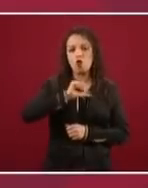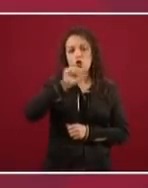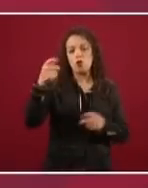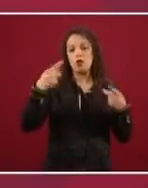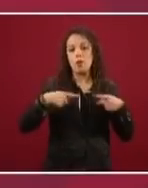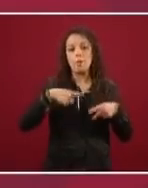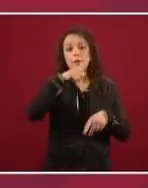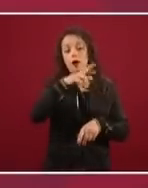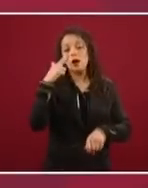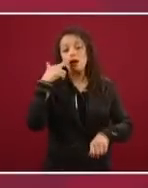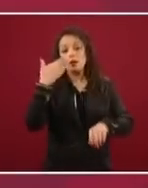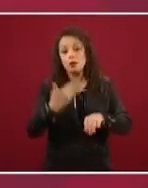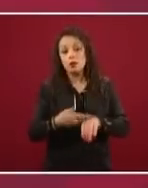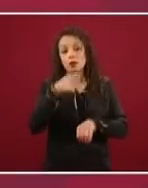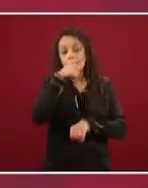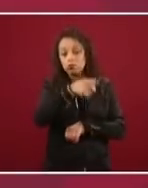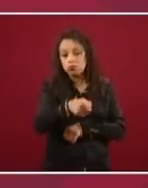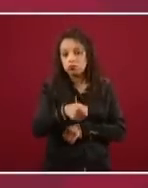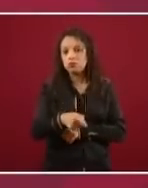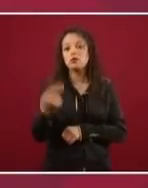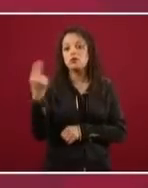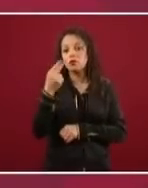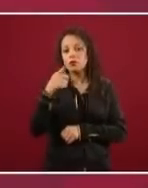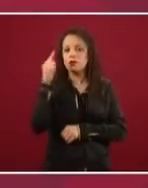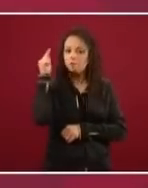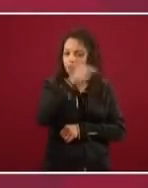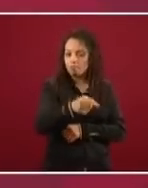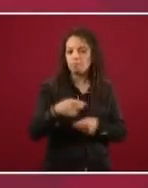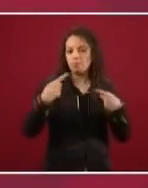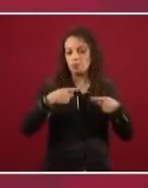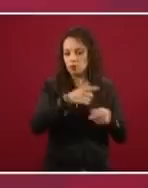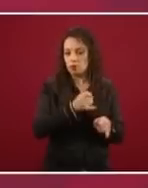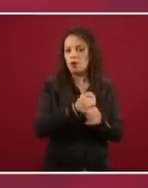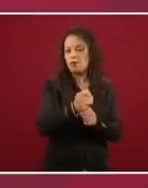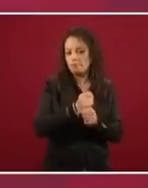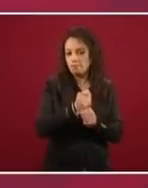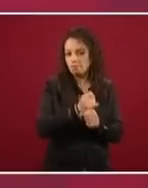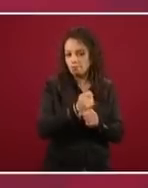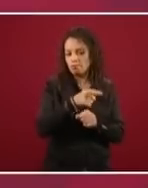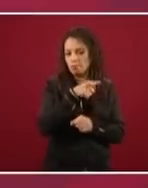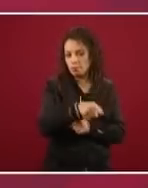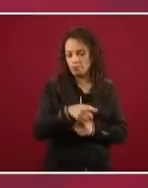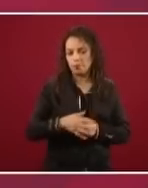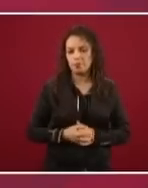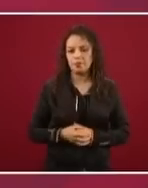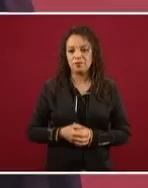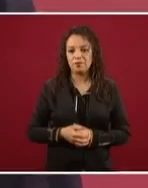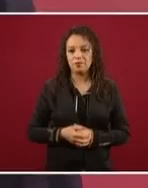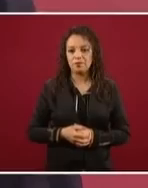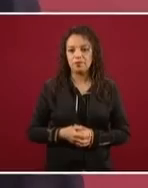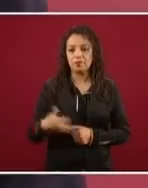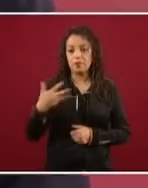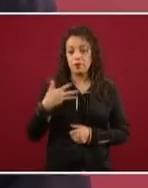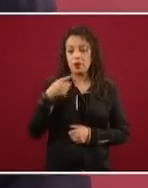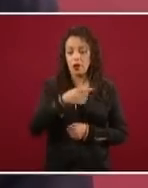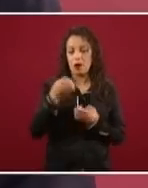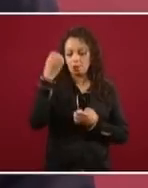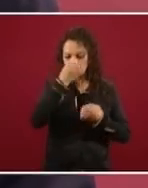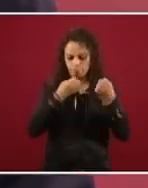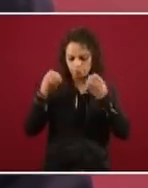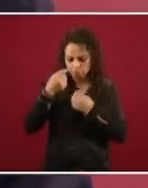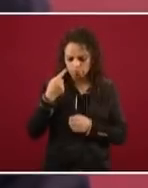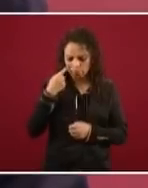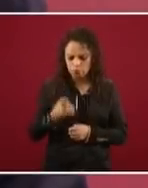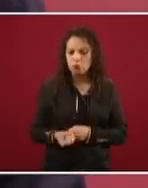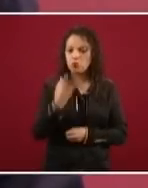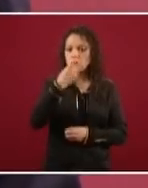abrió la investigación y ay avalúos de lo que costaba